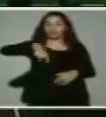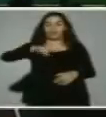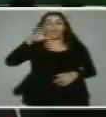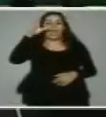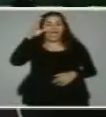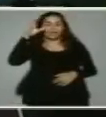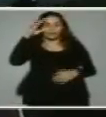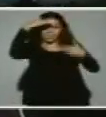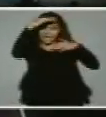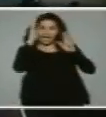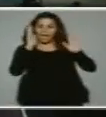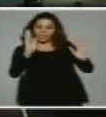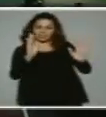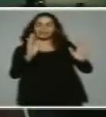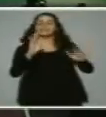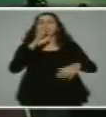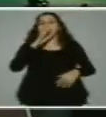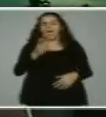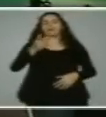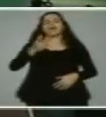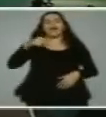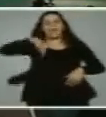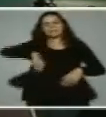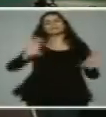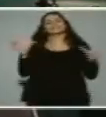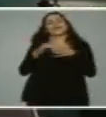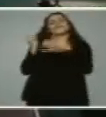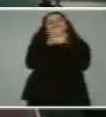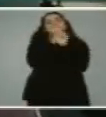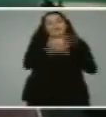atento losales Canta Esta